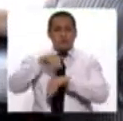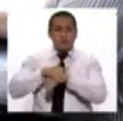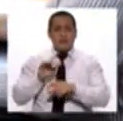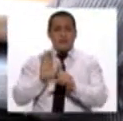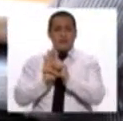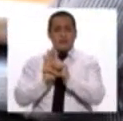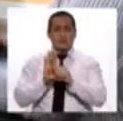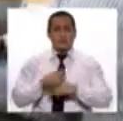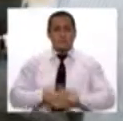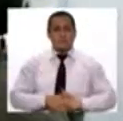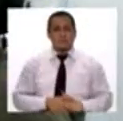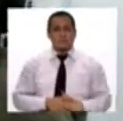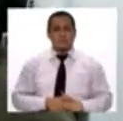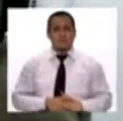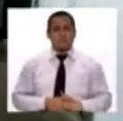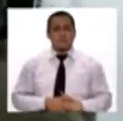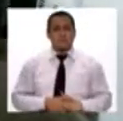ley.